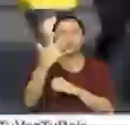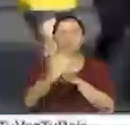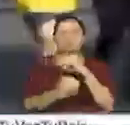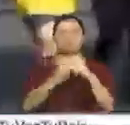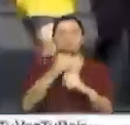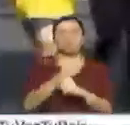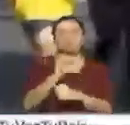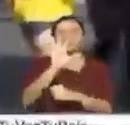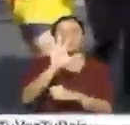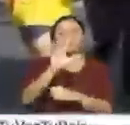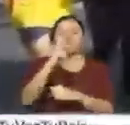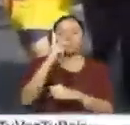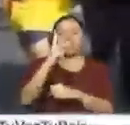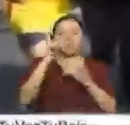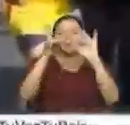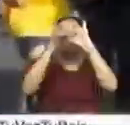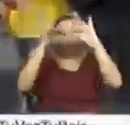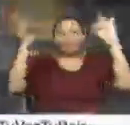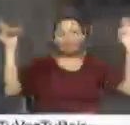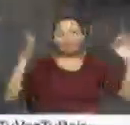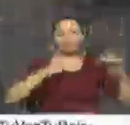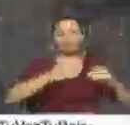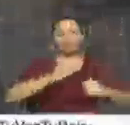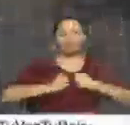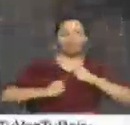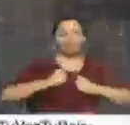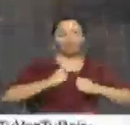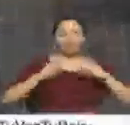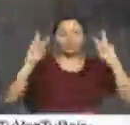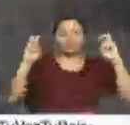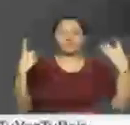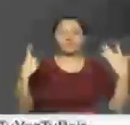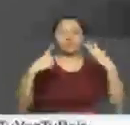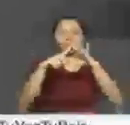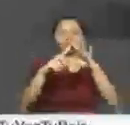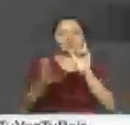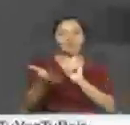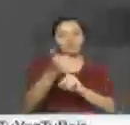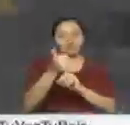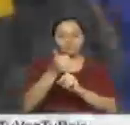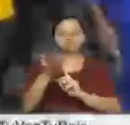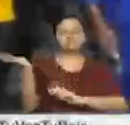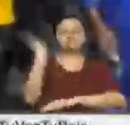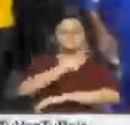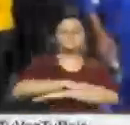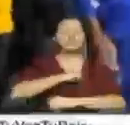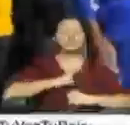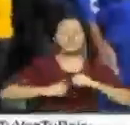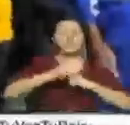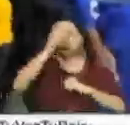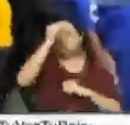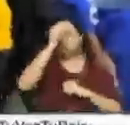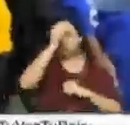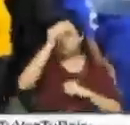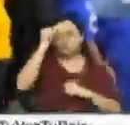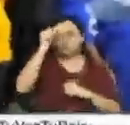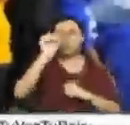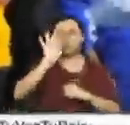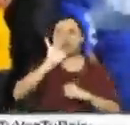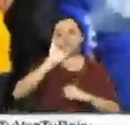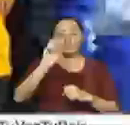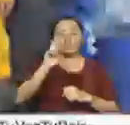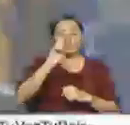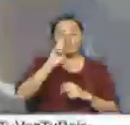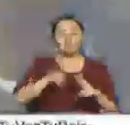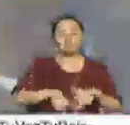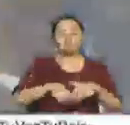5K, cuyo lema será Yo corro por la inclusión. La jornada atlética se realizará el domingo 4 de junio a partir de